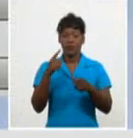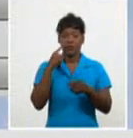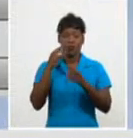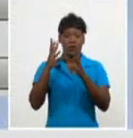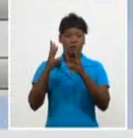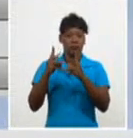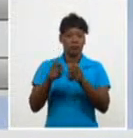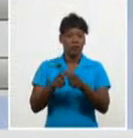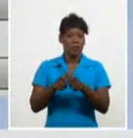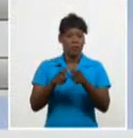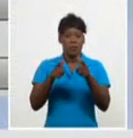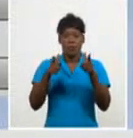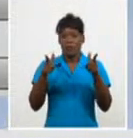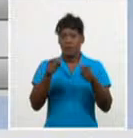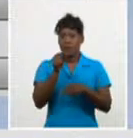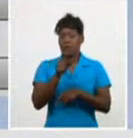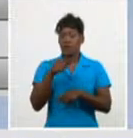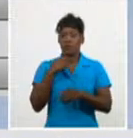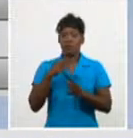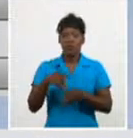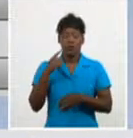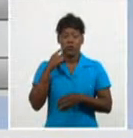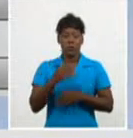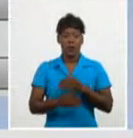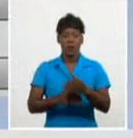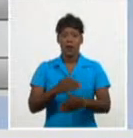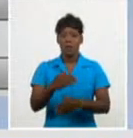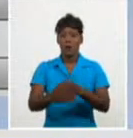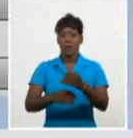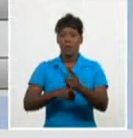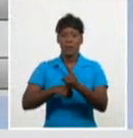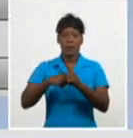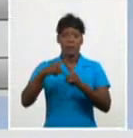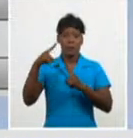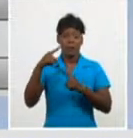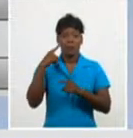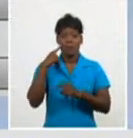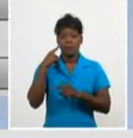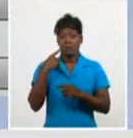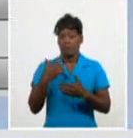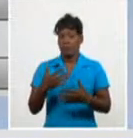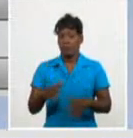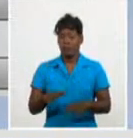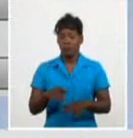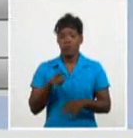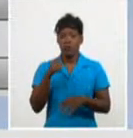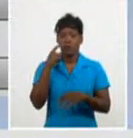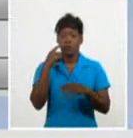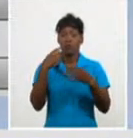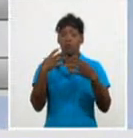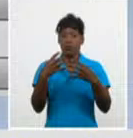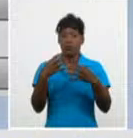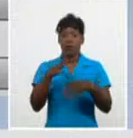bastante elevada a pesar de la evolución de la enfermedad, y lo que todavía es más importante,